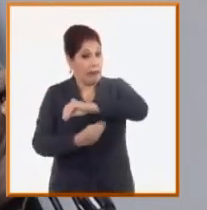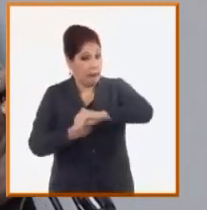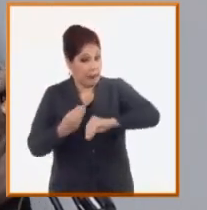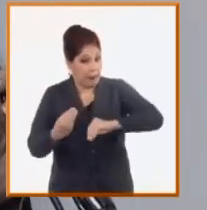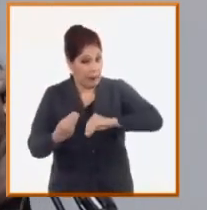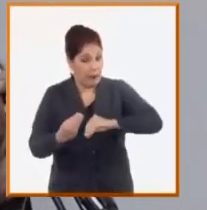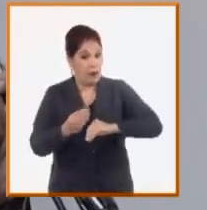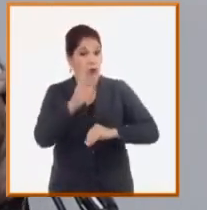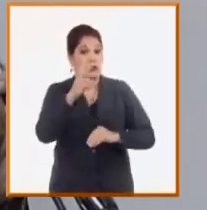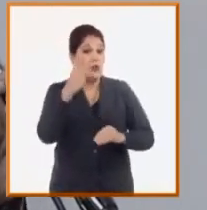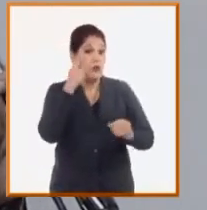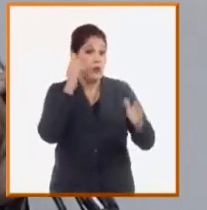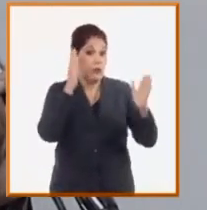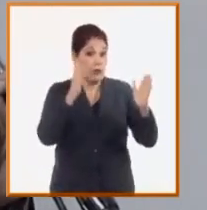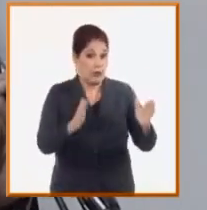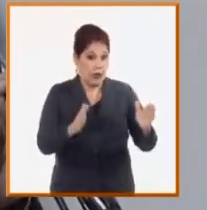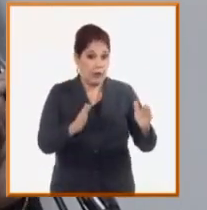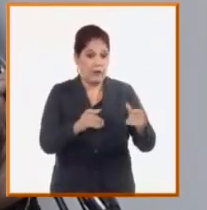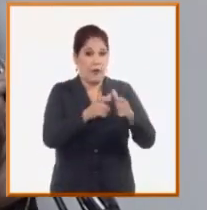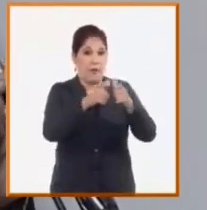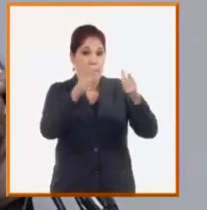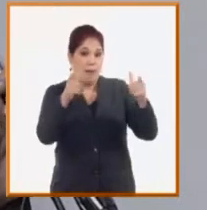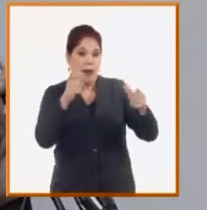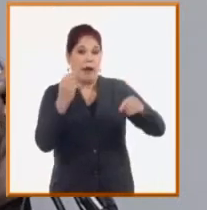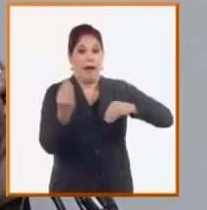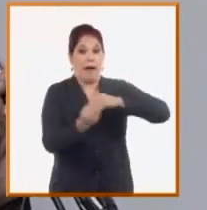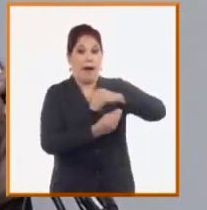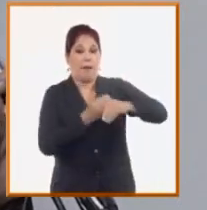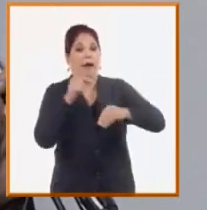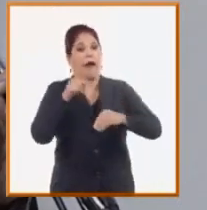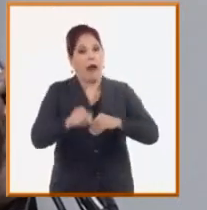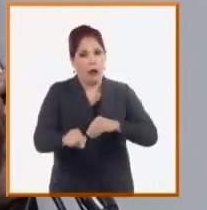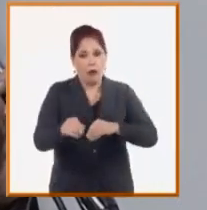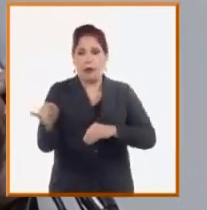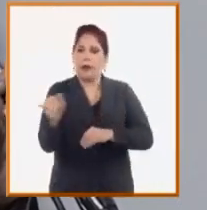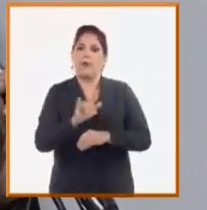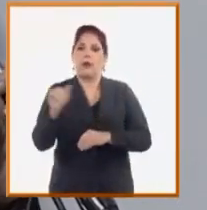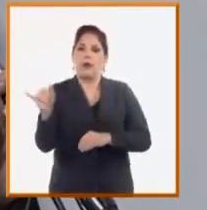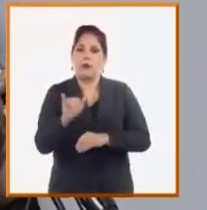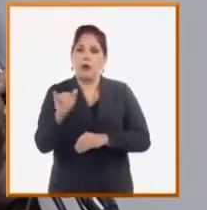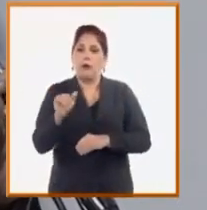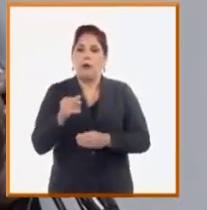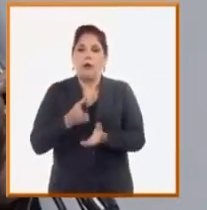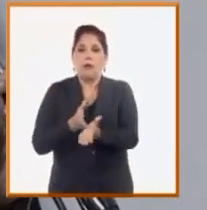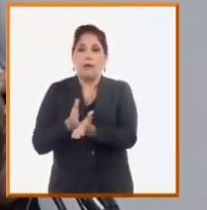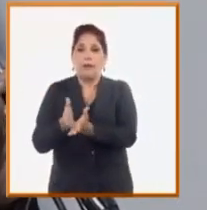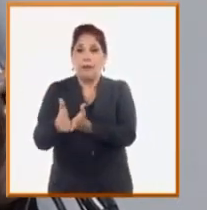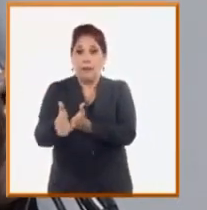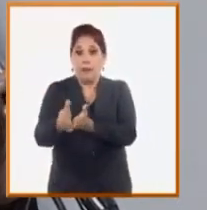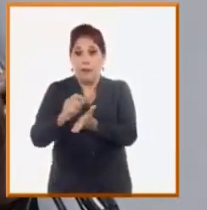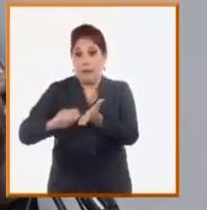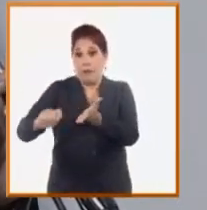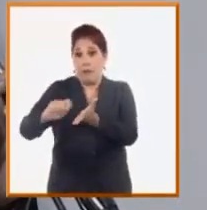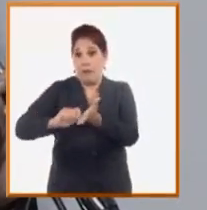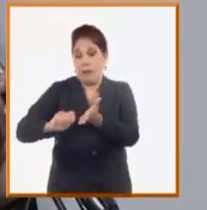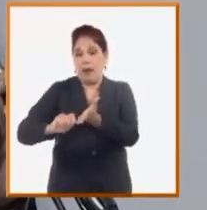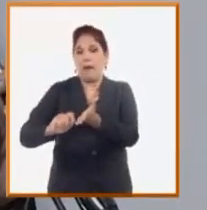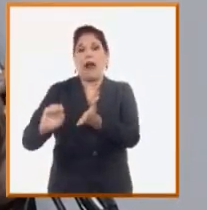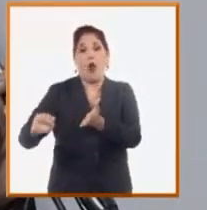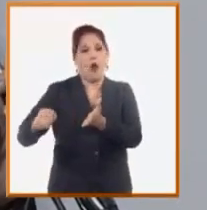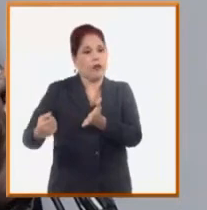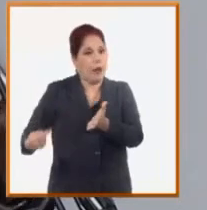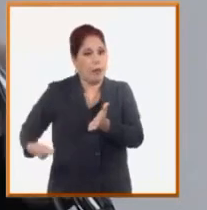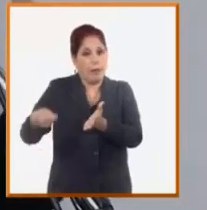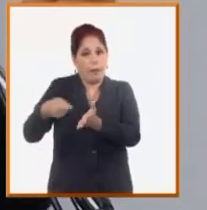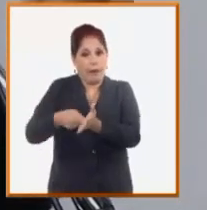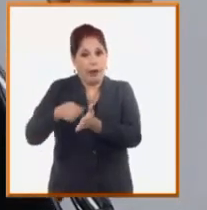2 primeros años eran más las reconversiones, ahora ya transcurrido el plazo que estaba previsto para